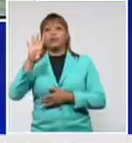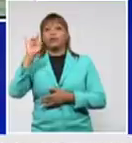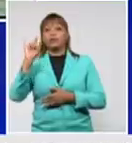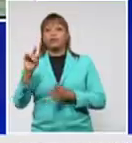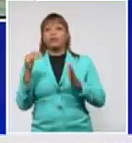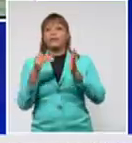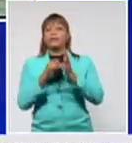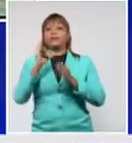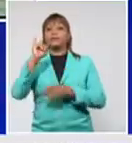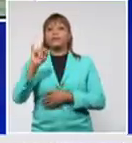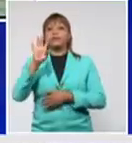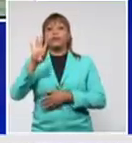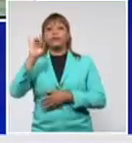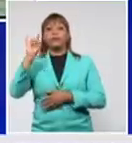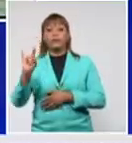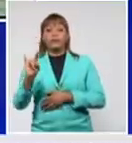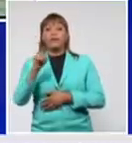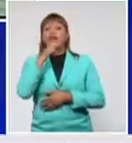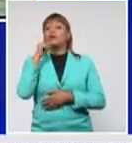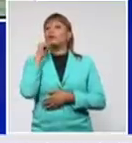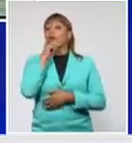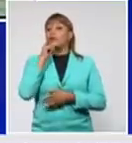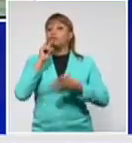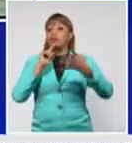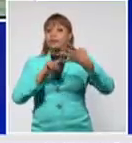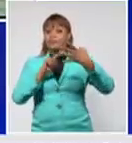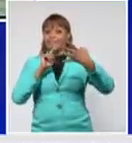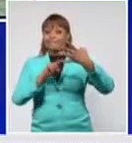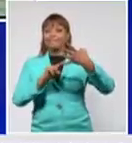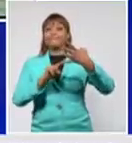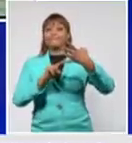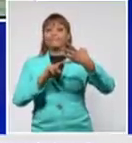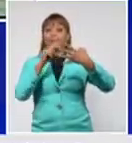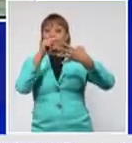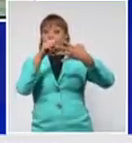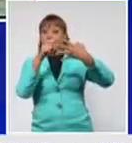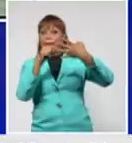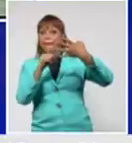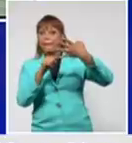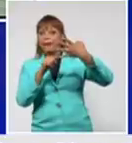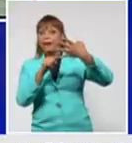149.639, y Rusia, en cuarto lugar, con